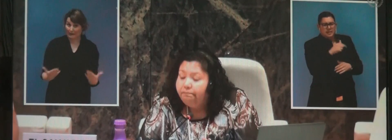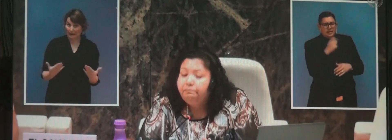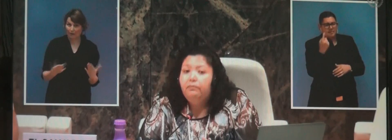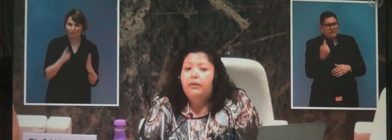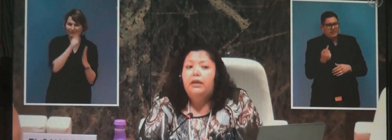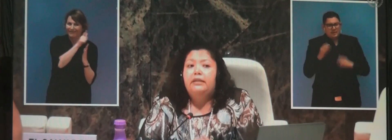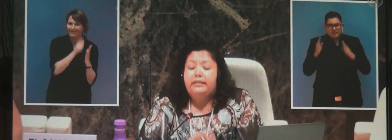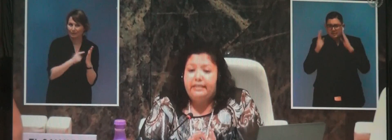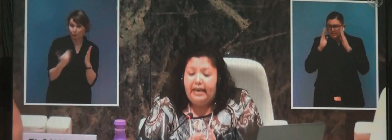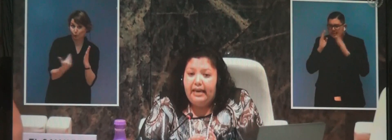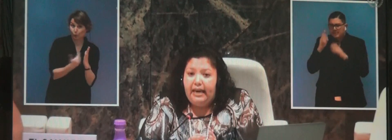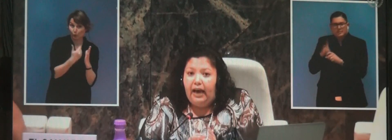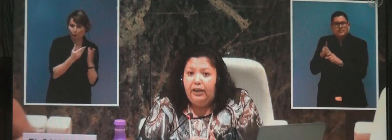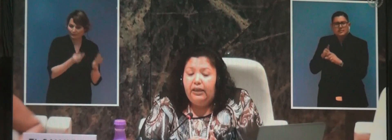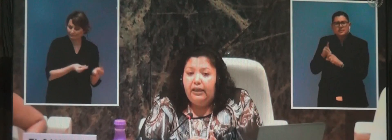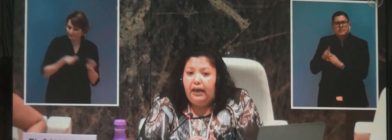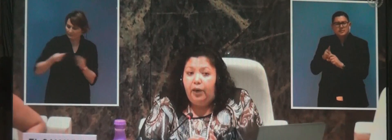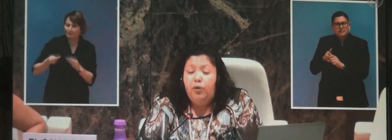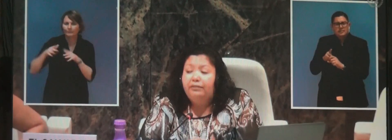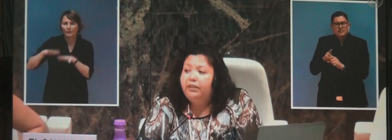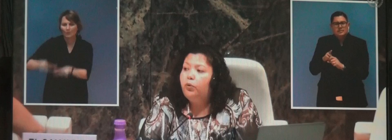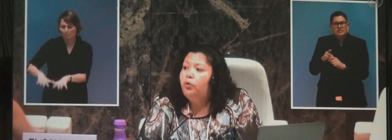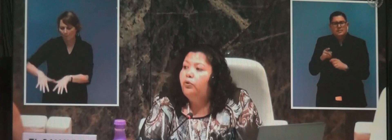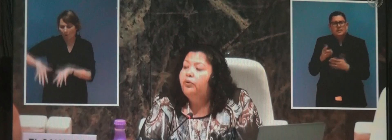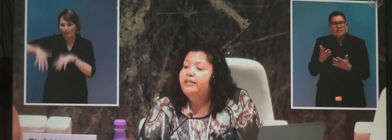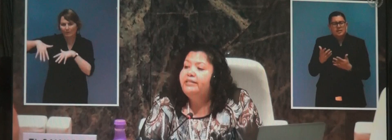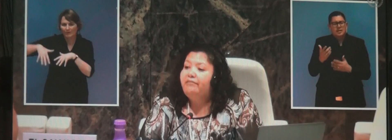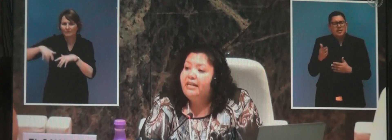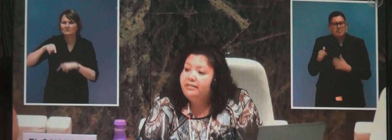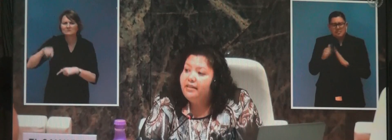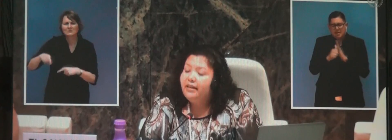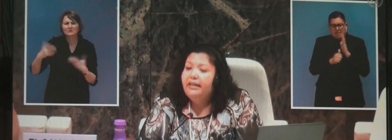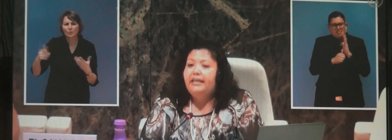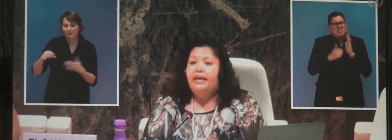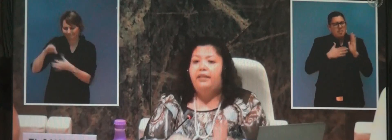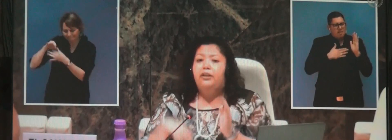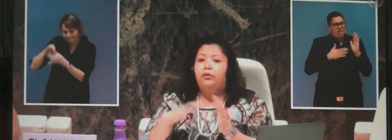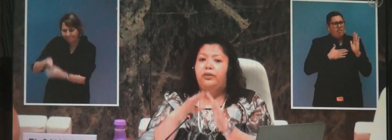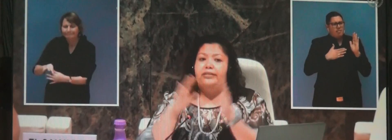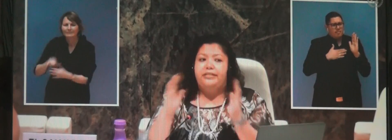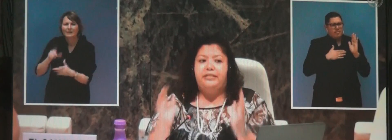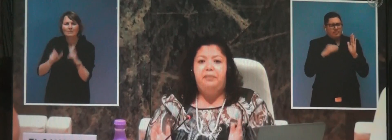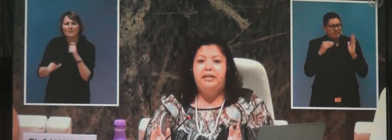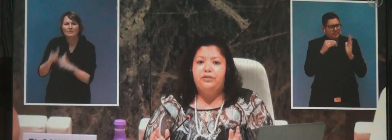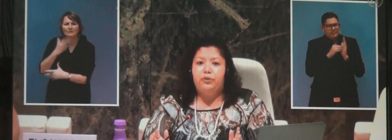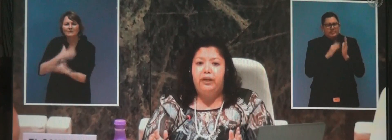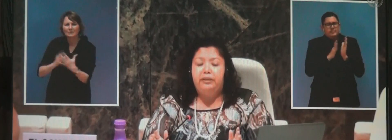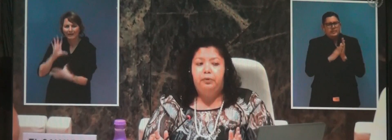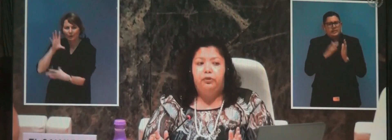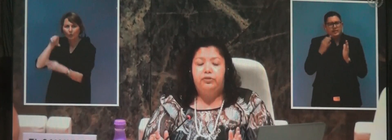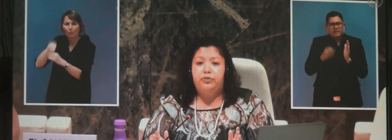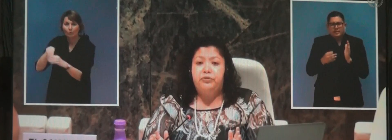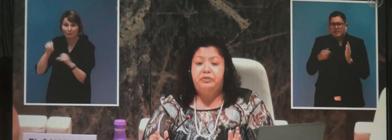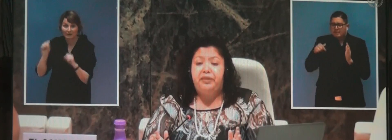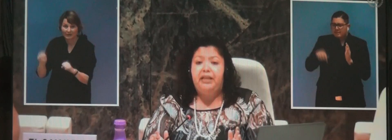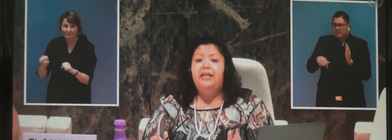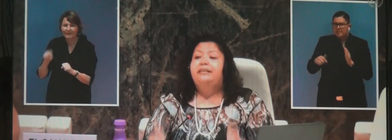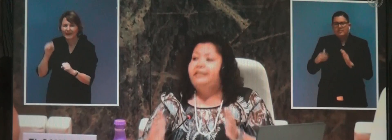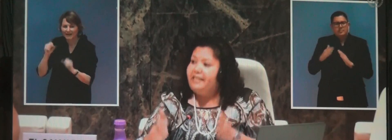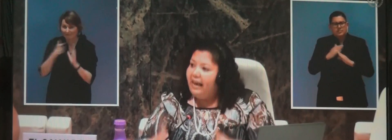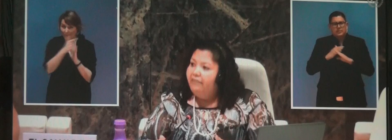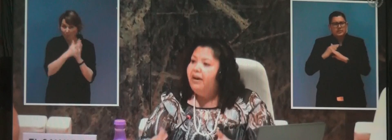Discapacidad, hay un artículo donde establece que dentro del Sistema Nacional de Protección